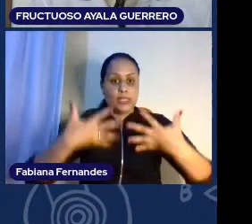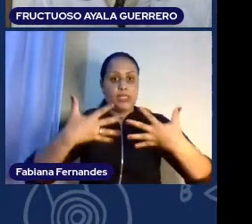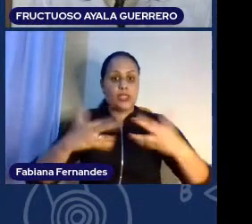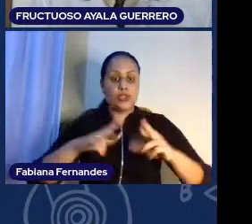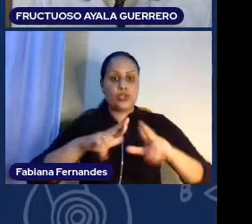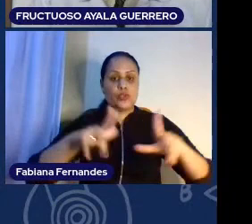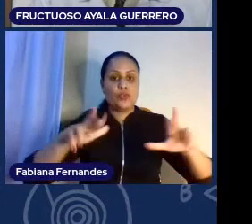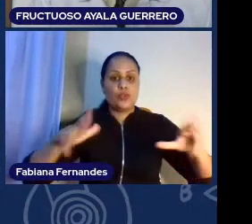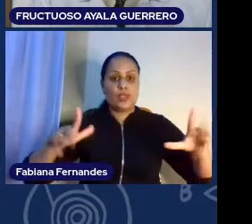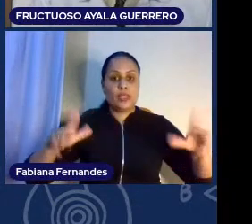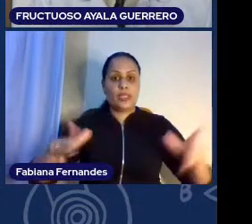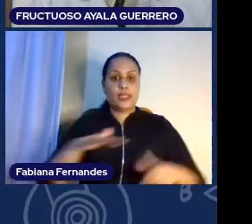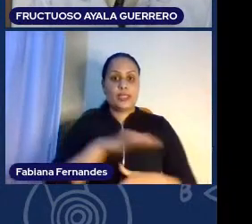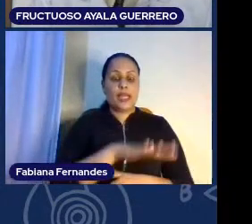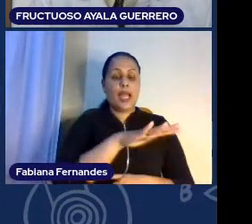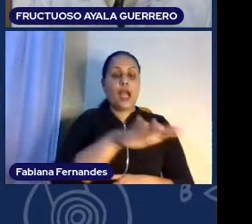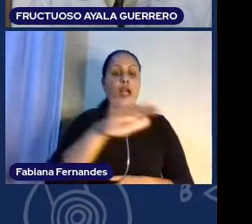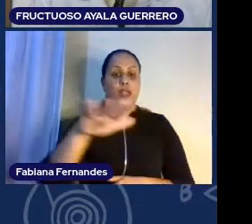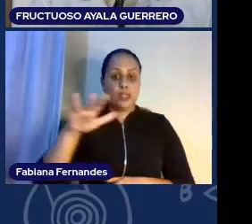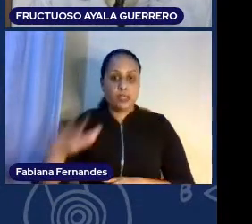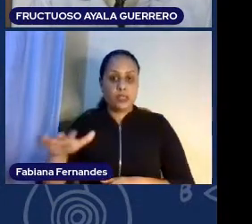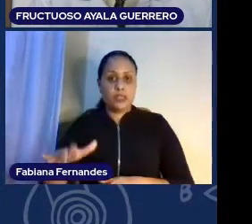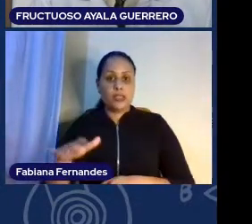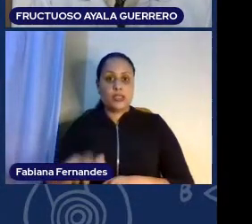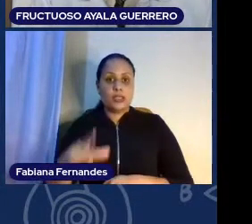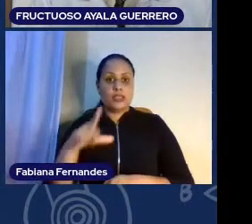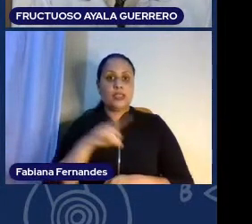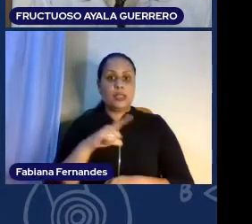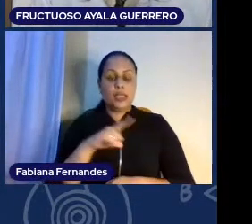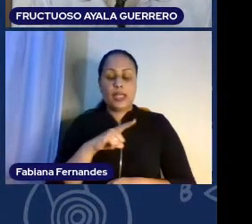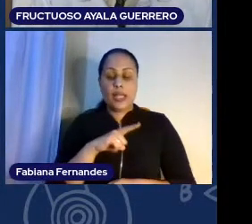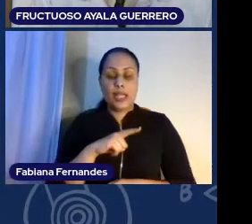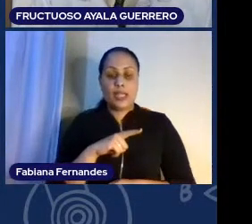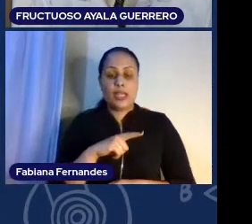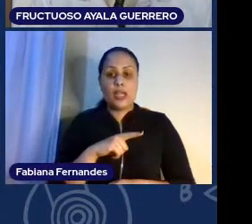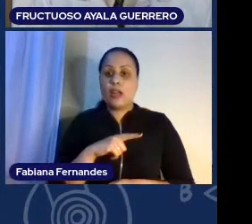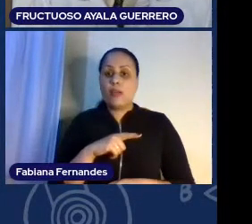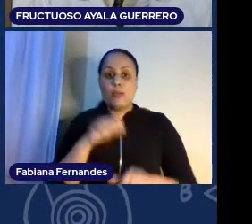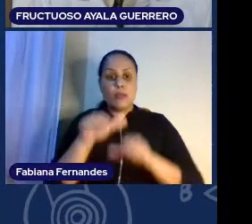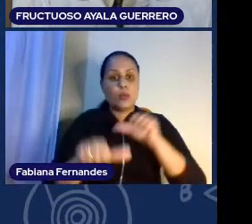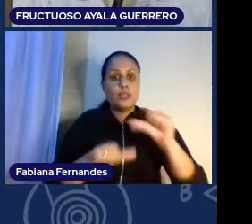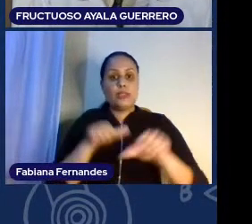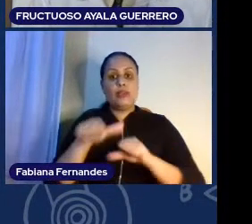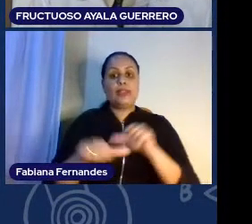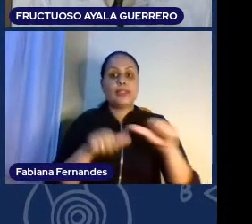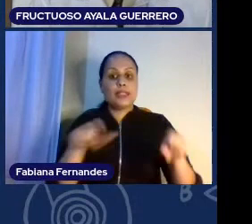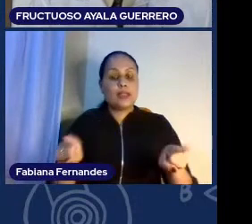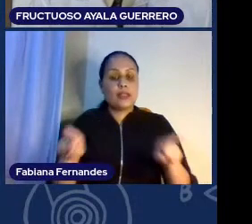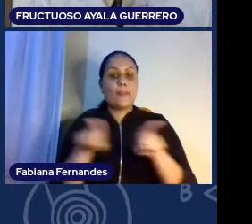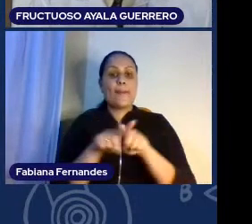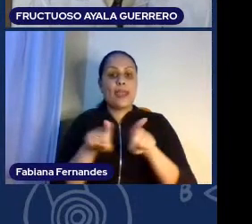desempeñan esas funciones están alteradas. Y también